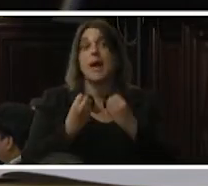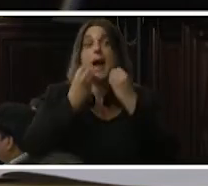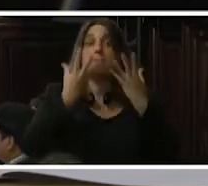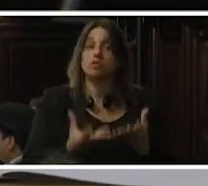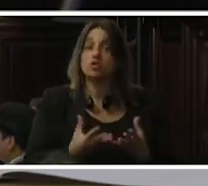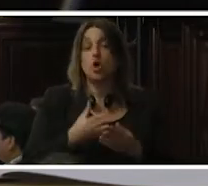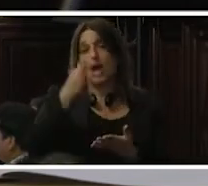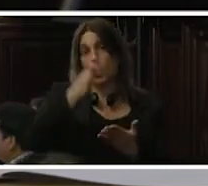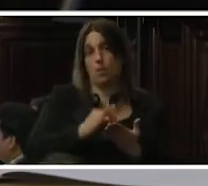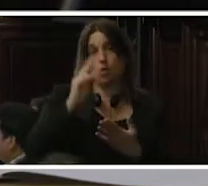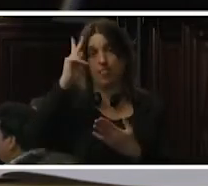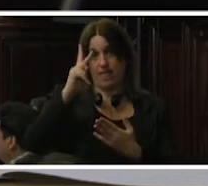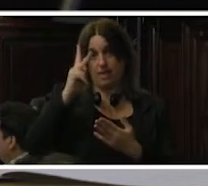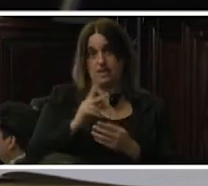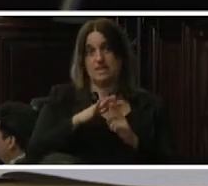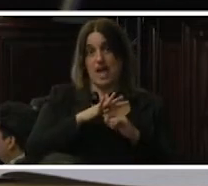aislados o en contacto inicial.